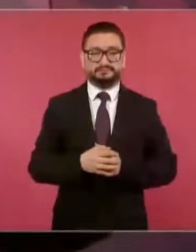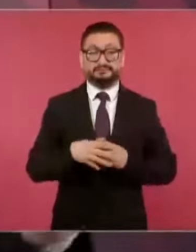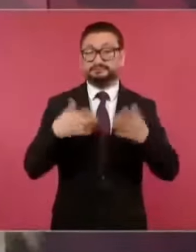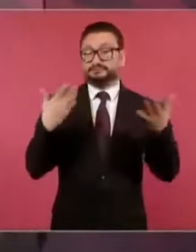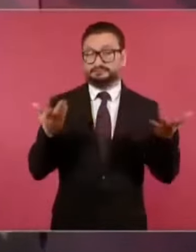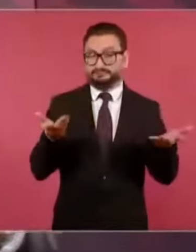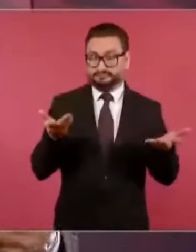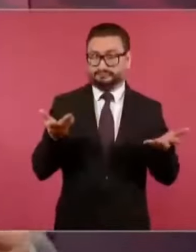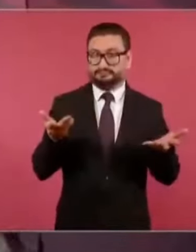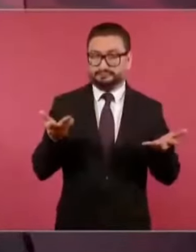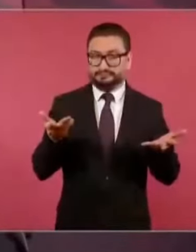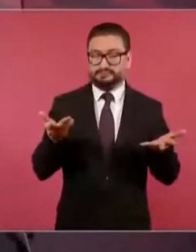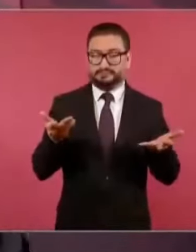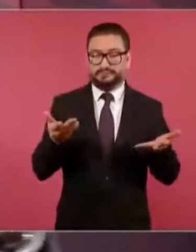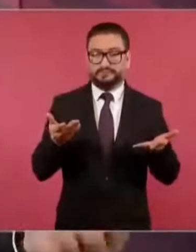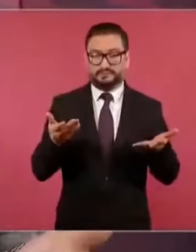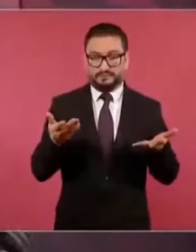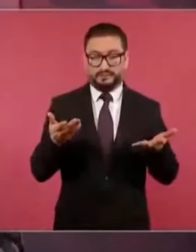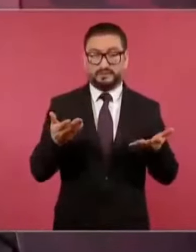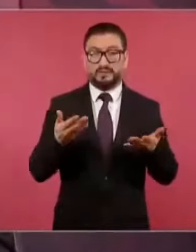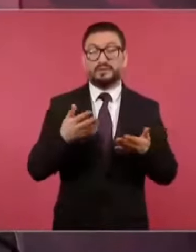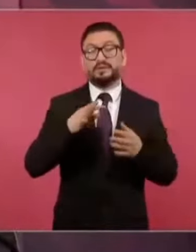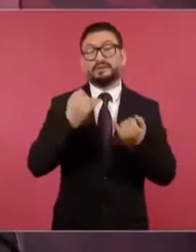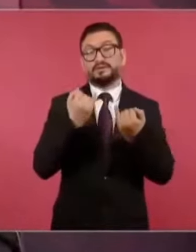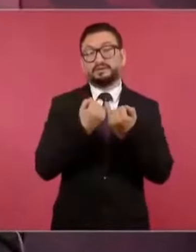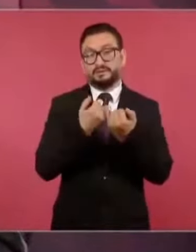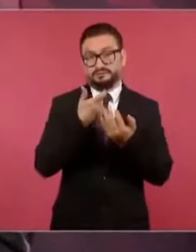Entonces, los salarios,